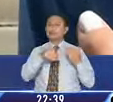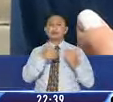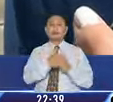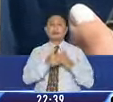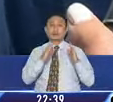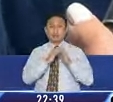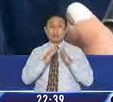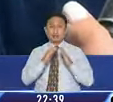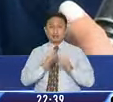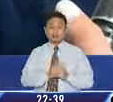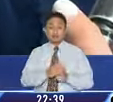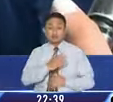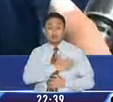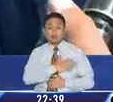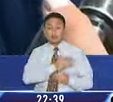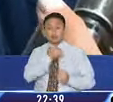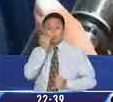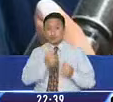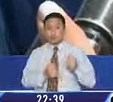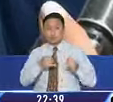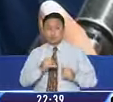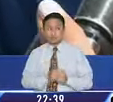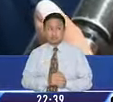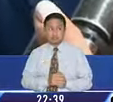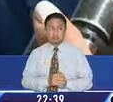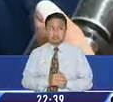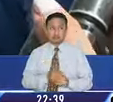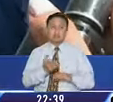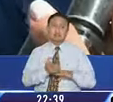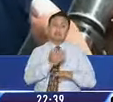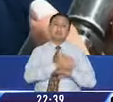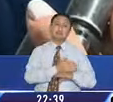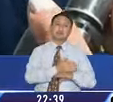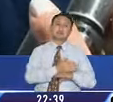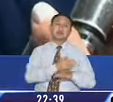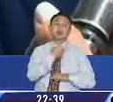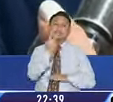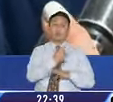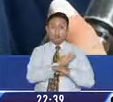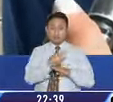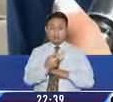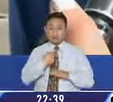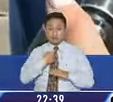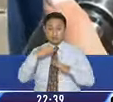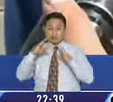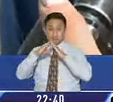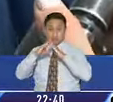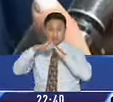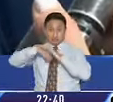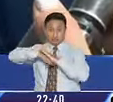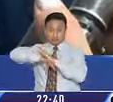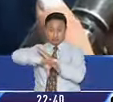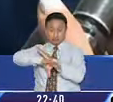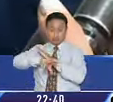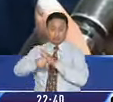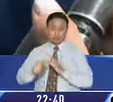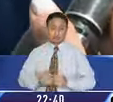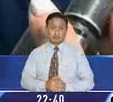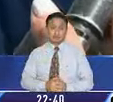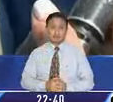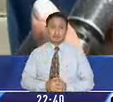viviendas, nosotros fuimos los últimos, ¿no? Que hace más o menos aproximadamente unas 2 semanas también tuvimos esta desagradable